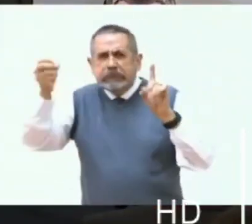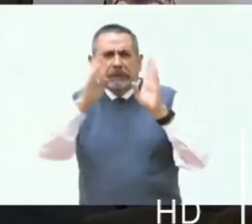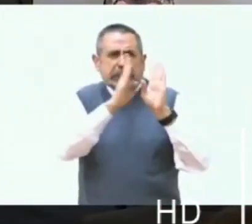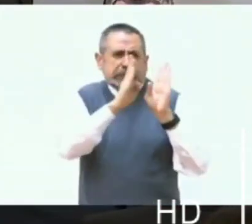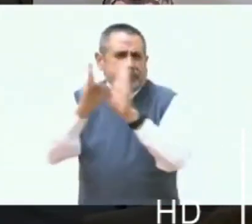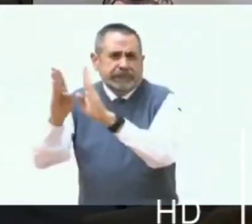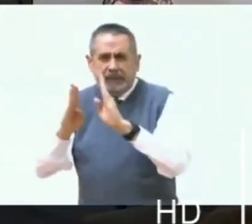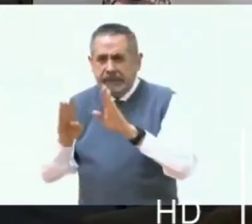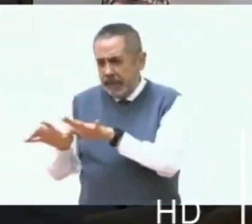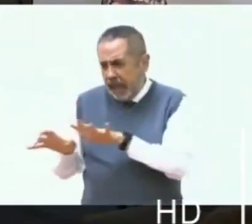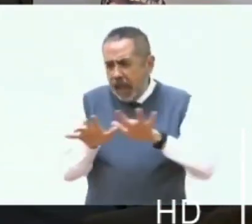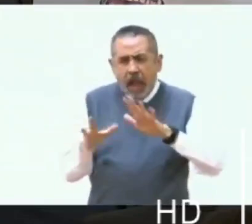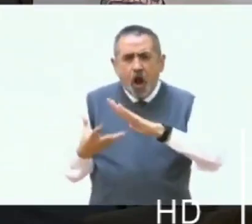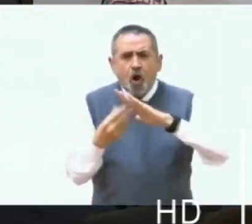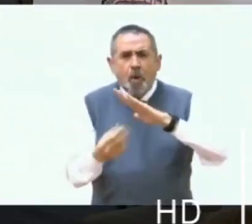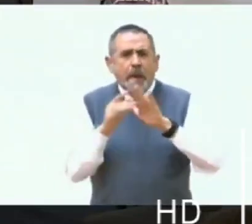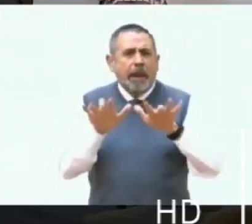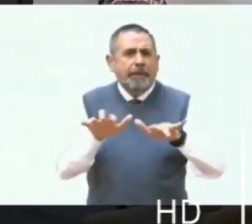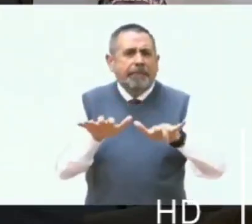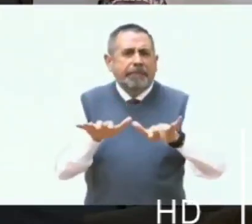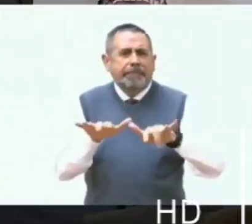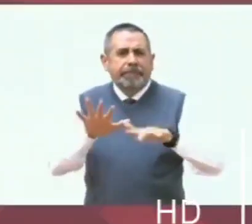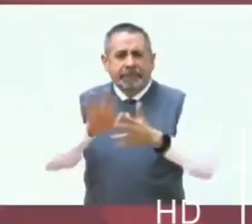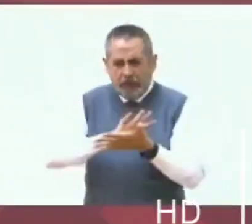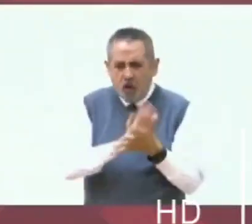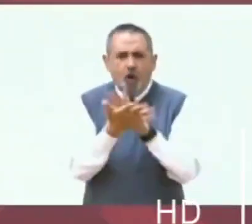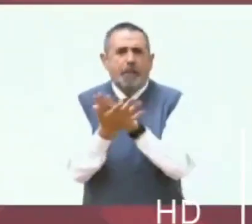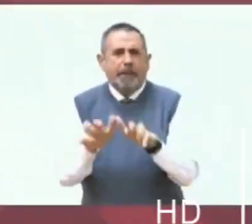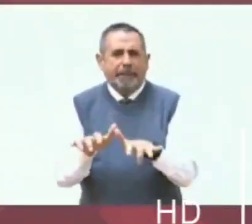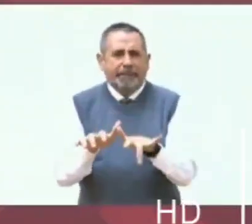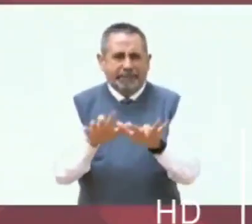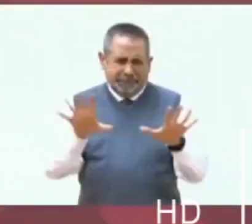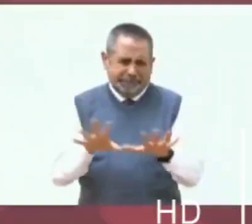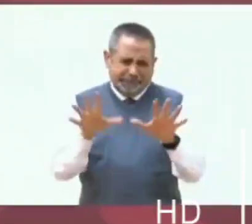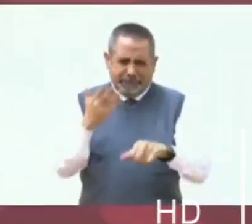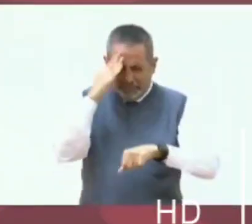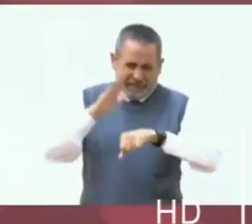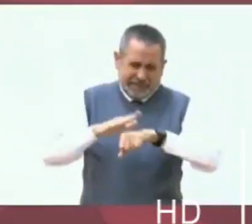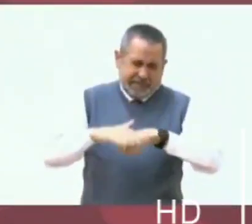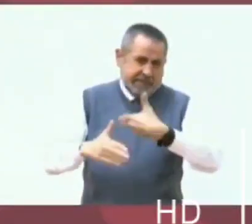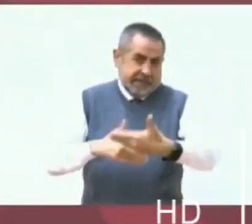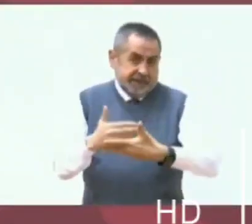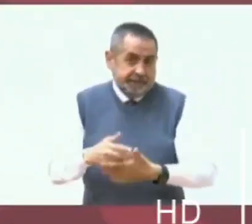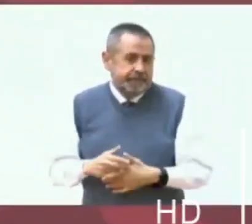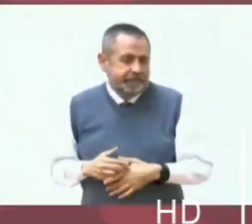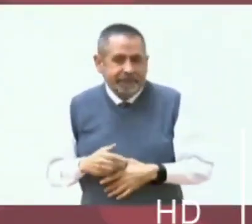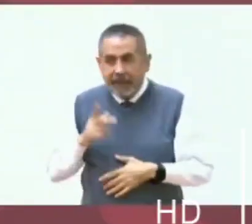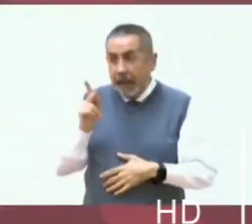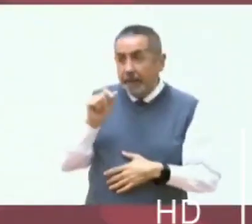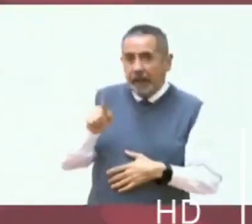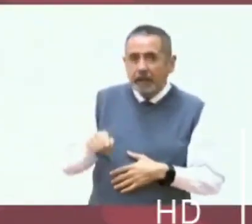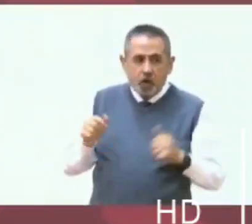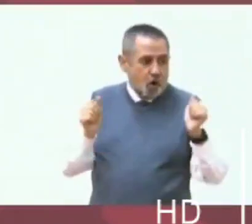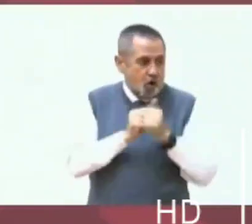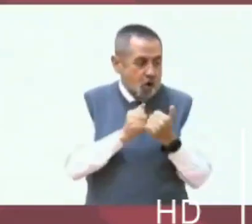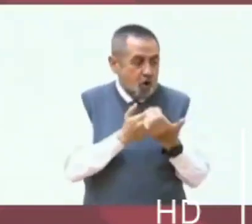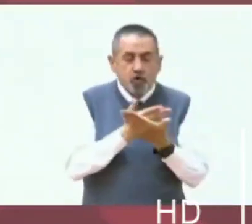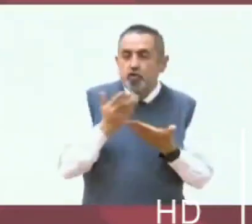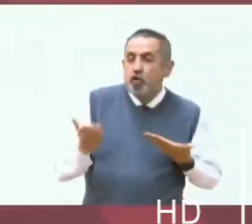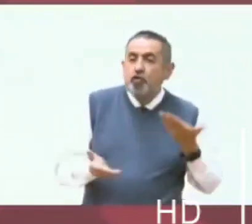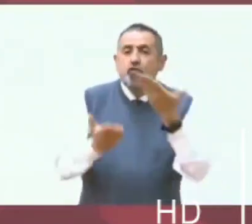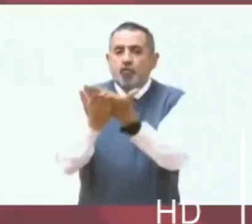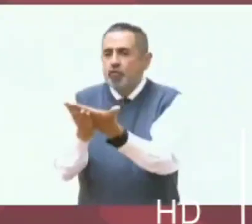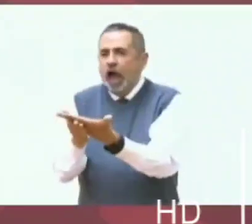digitalizar la memoria de México, entre otras tareas urgentes. De hecho, plan con maña, junto al diagnóstico yo llevaba la